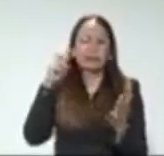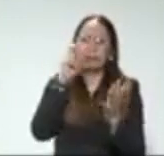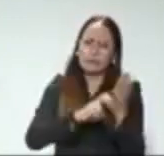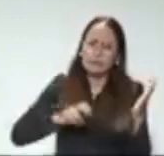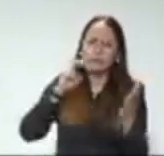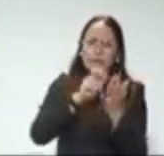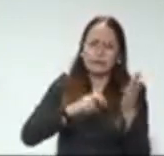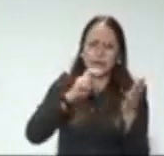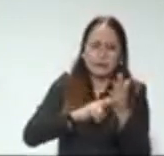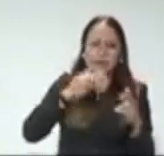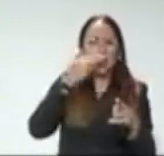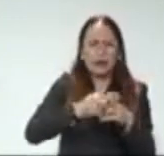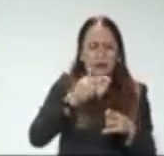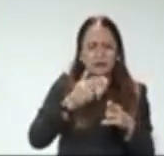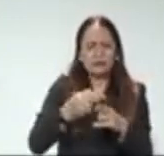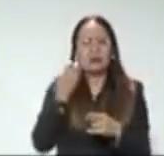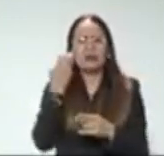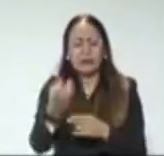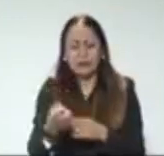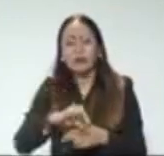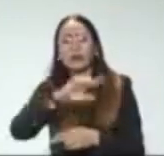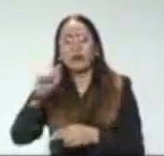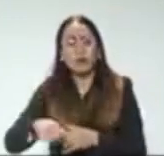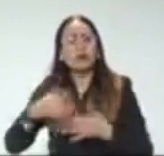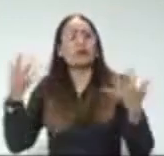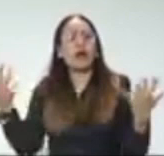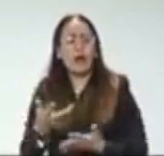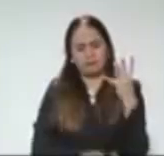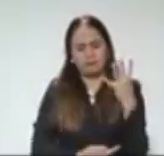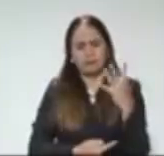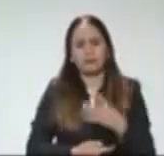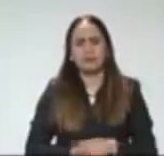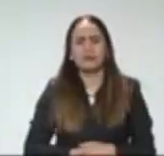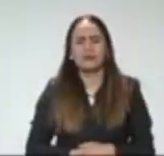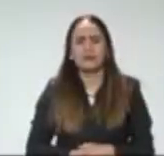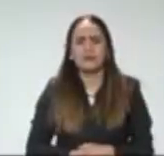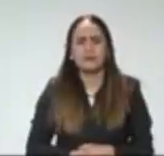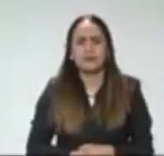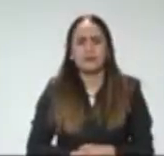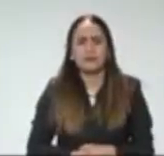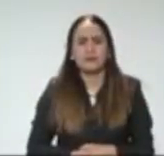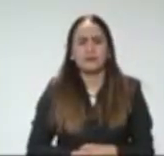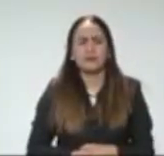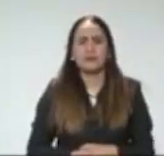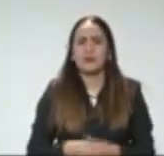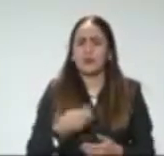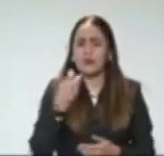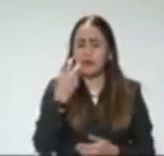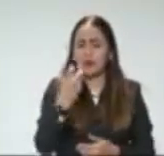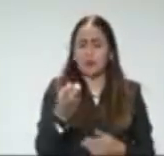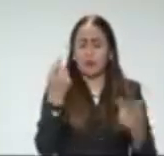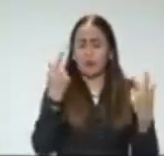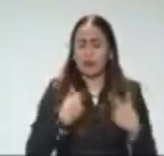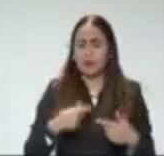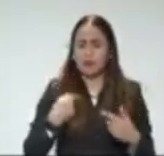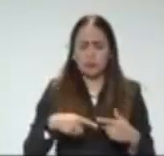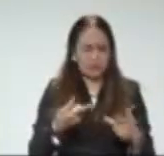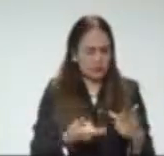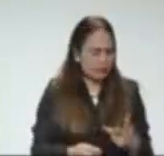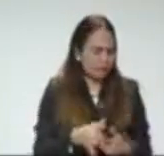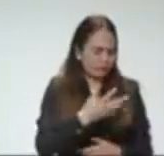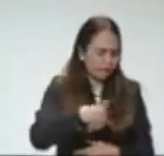se vea reflejado en lo que ocurre dentro de las acciones que se toman aquí los sistemas de información juegan un papel clave